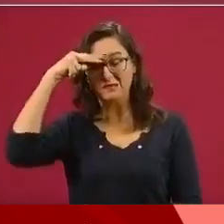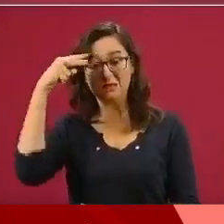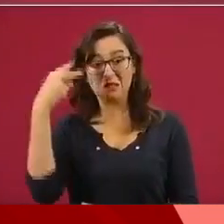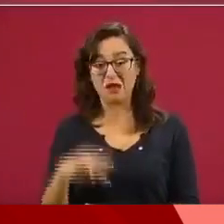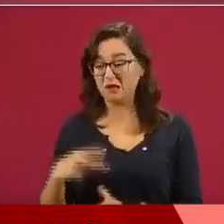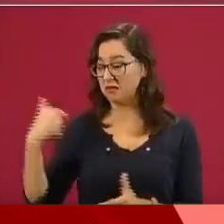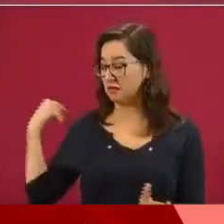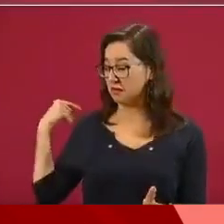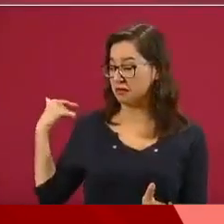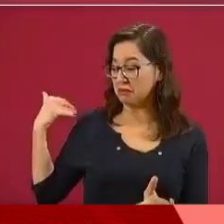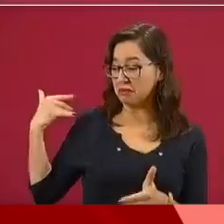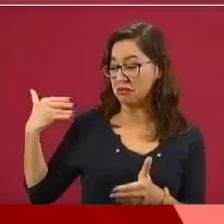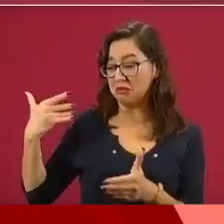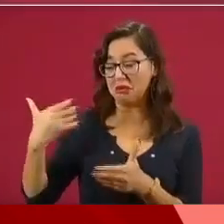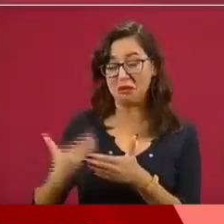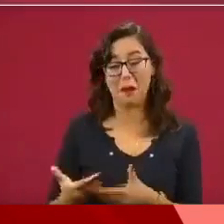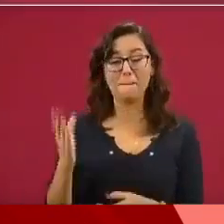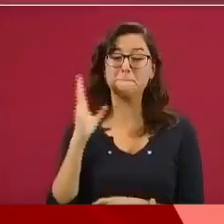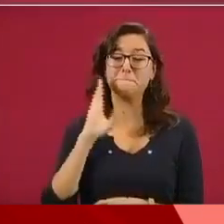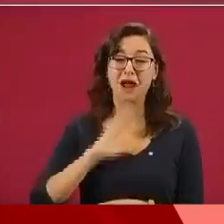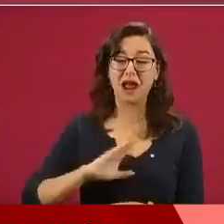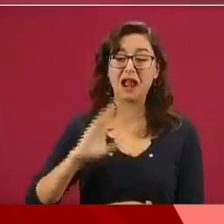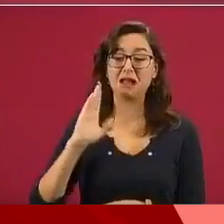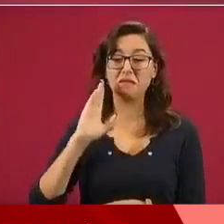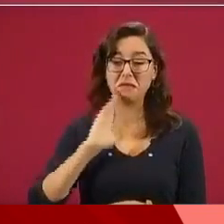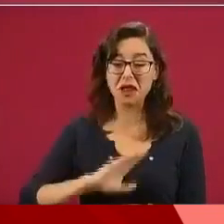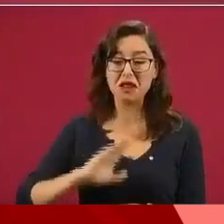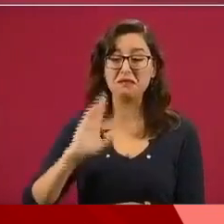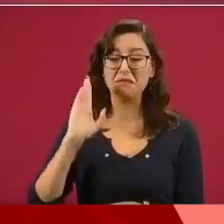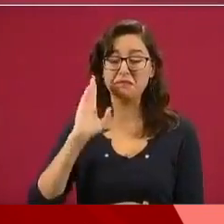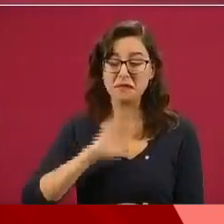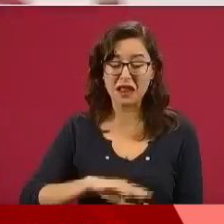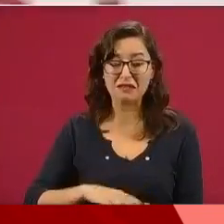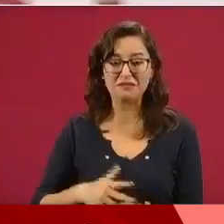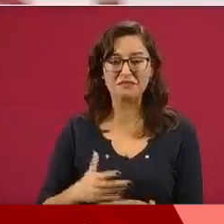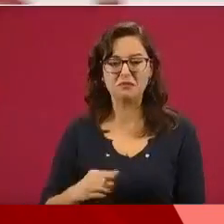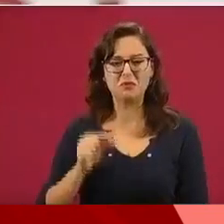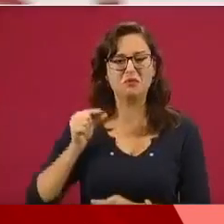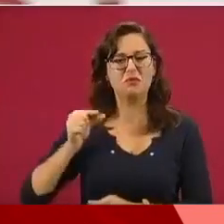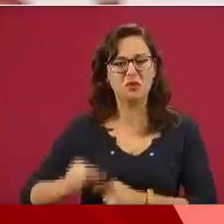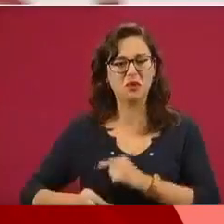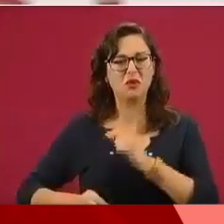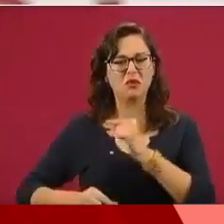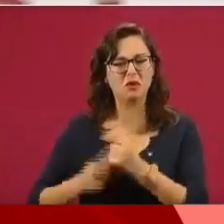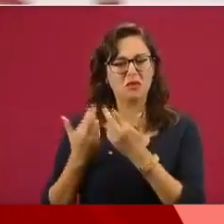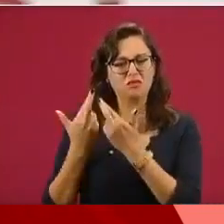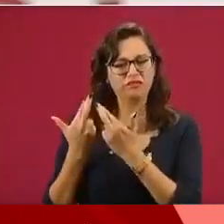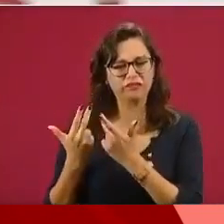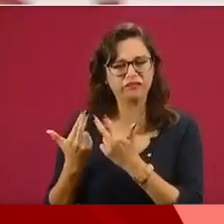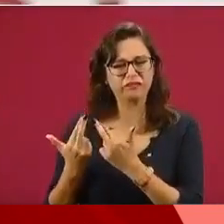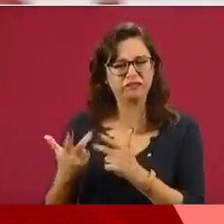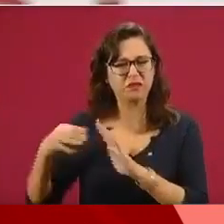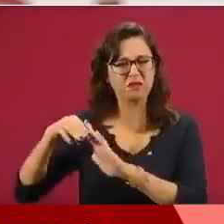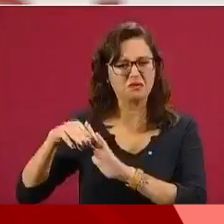d cómo sí fue degradando